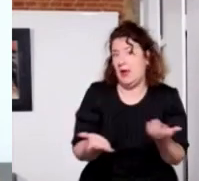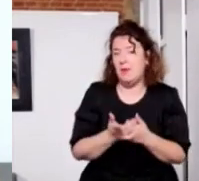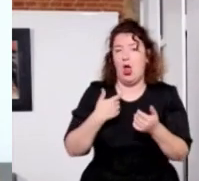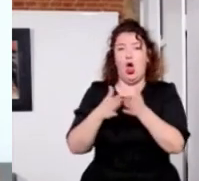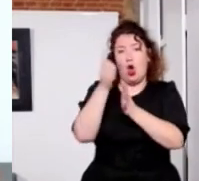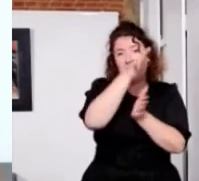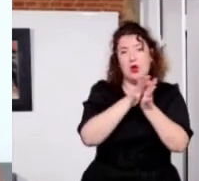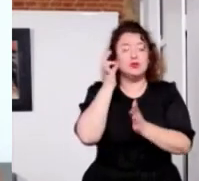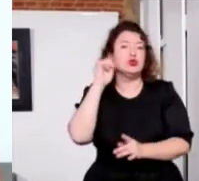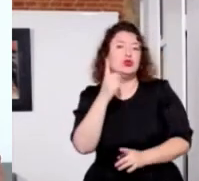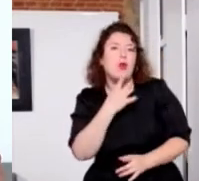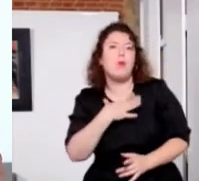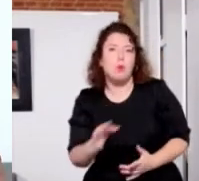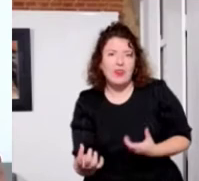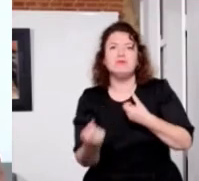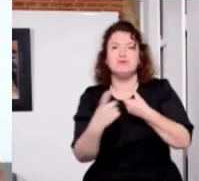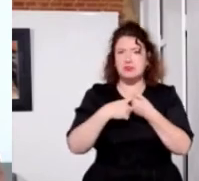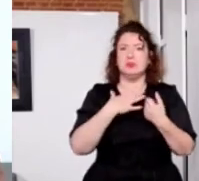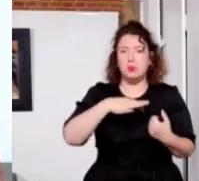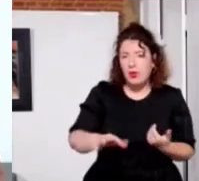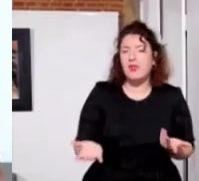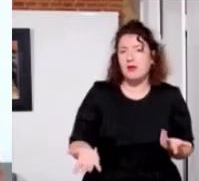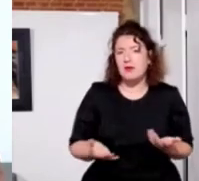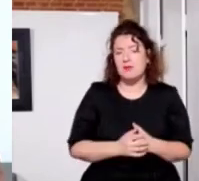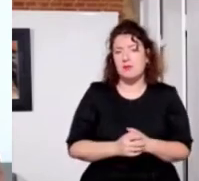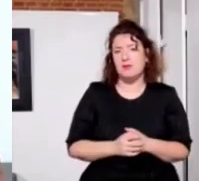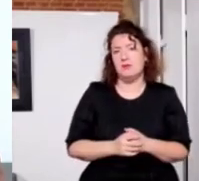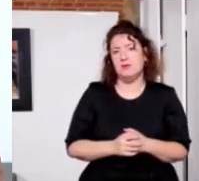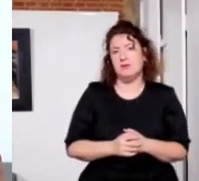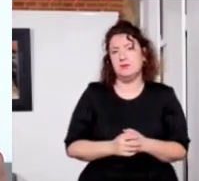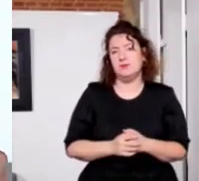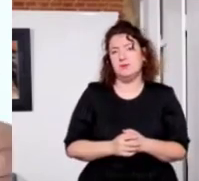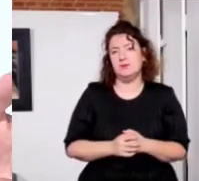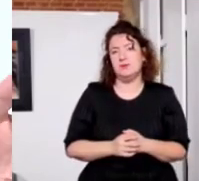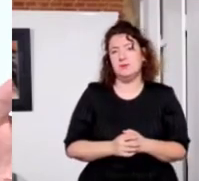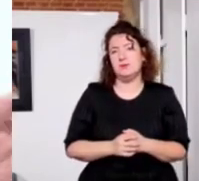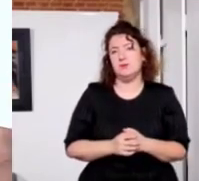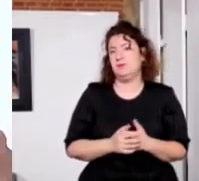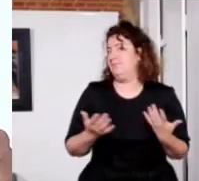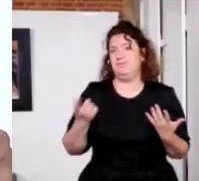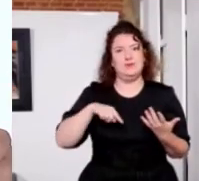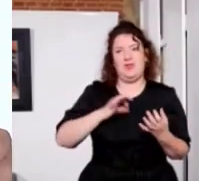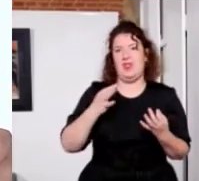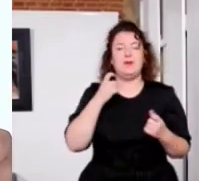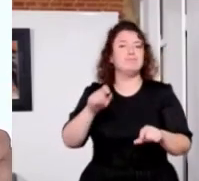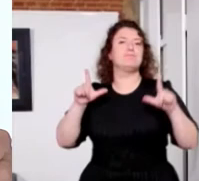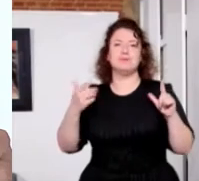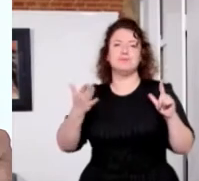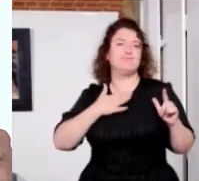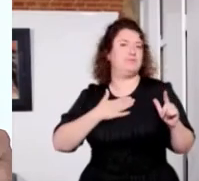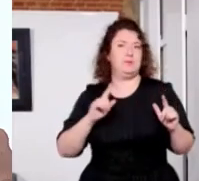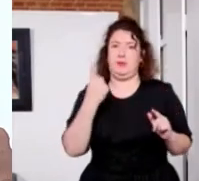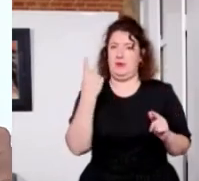y compañeras sordas puedan también participar con nosotros? Pues tenemos que ir por delante. Tenemos